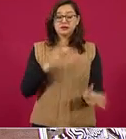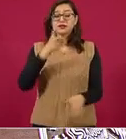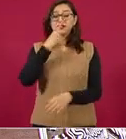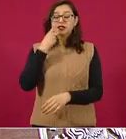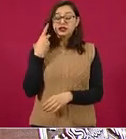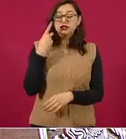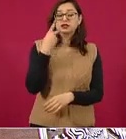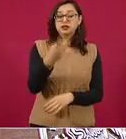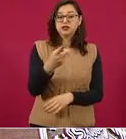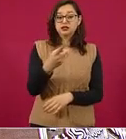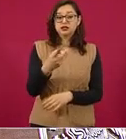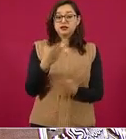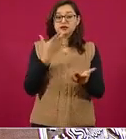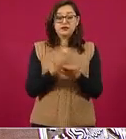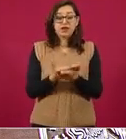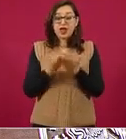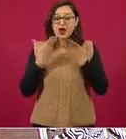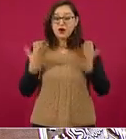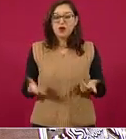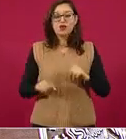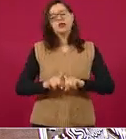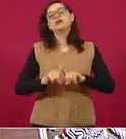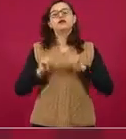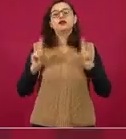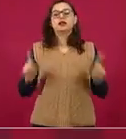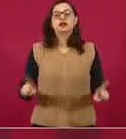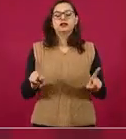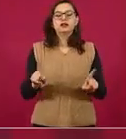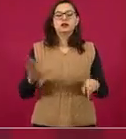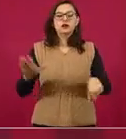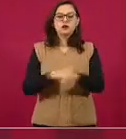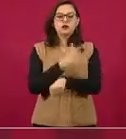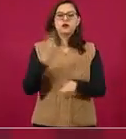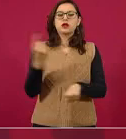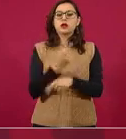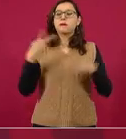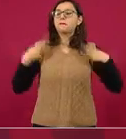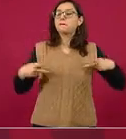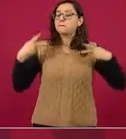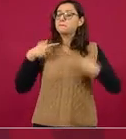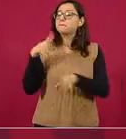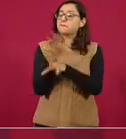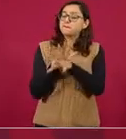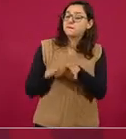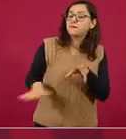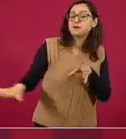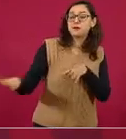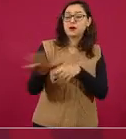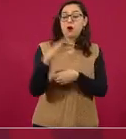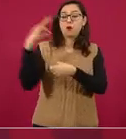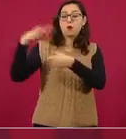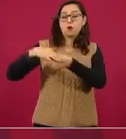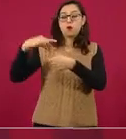de que la gente votó por nosotros para llevar a cabo una transformación,